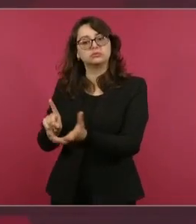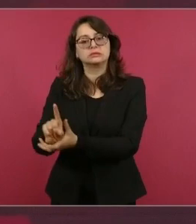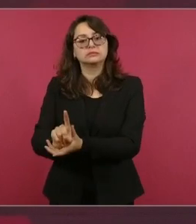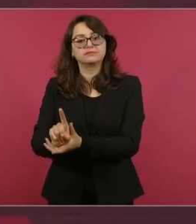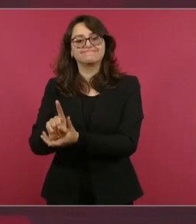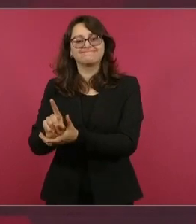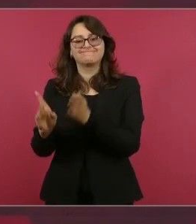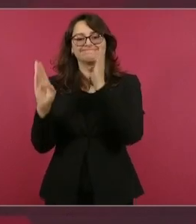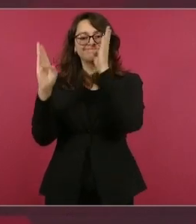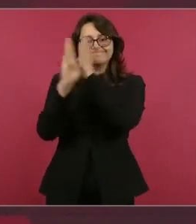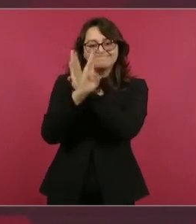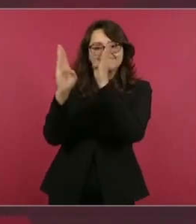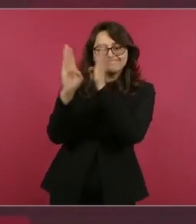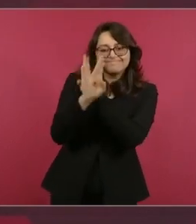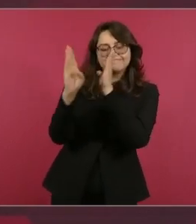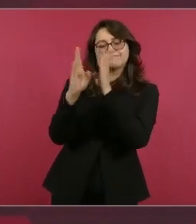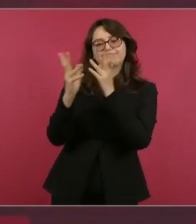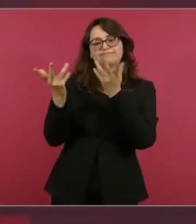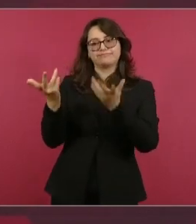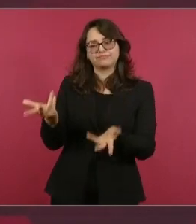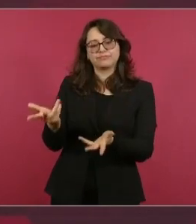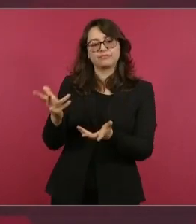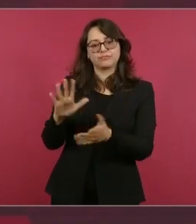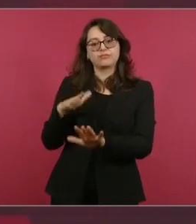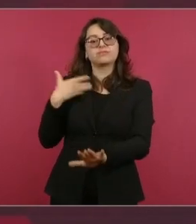policías o grupos de autodefensa.